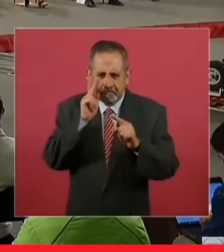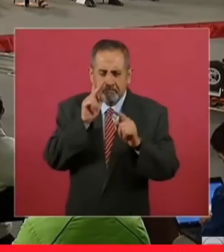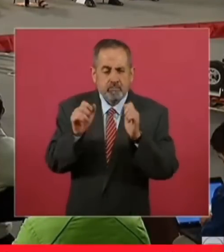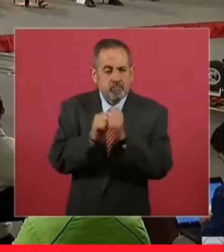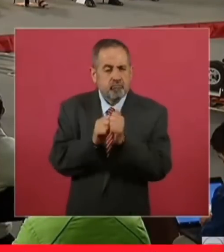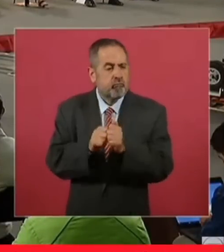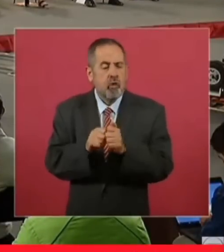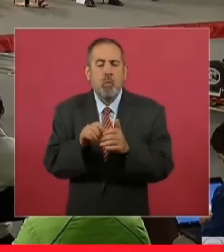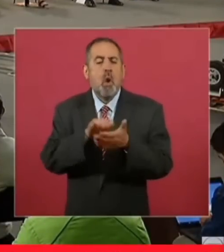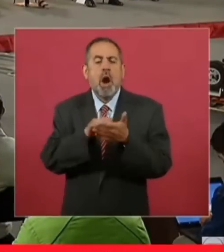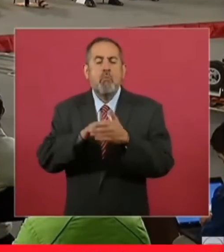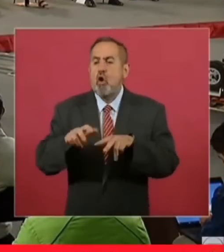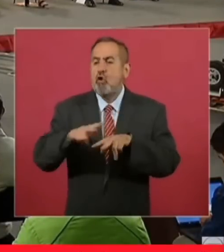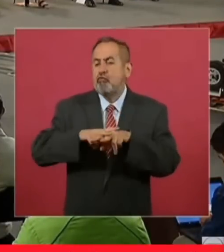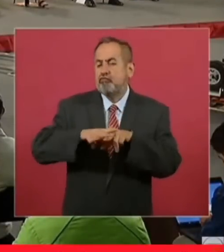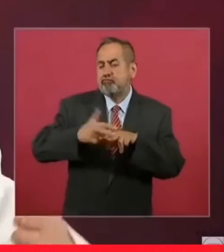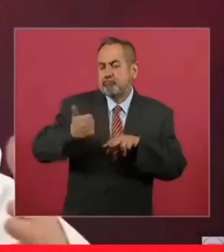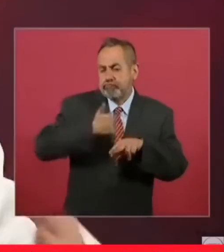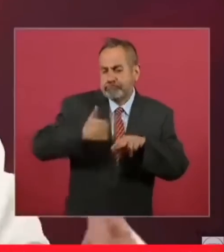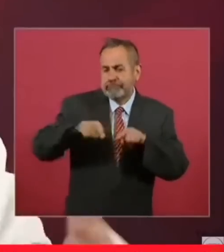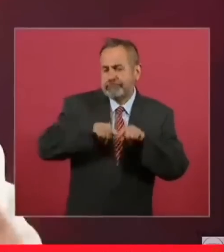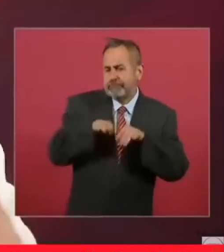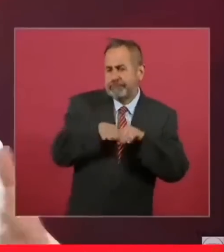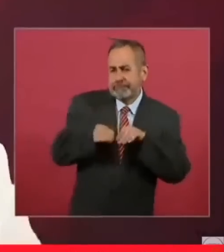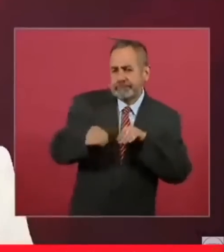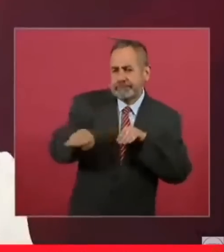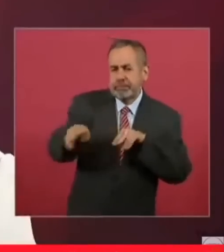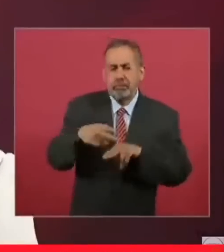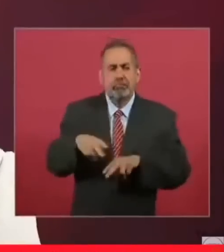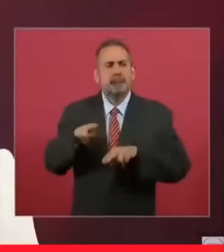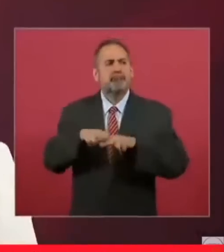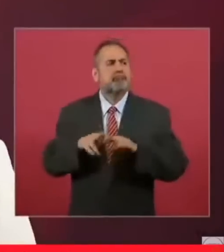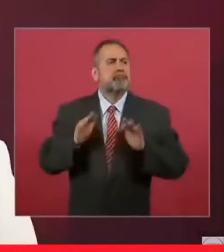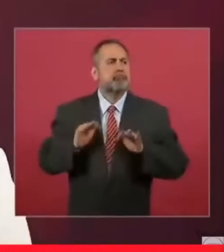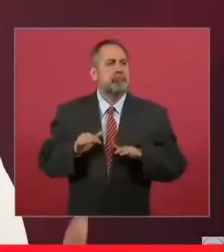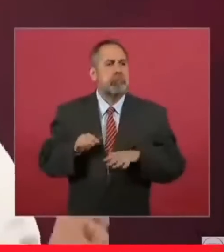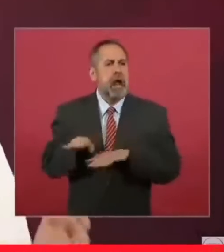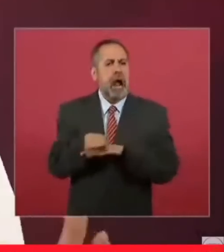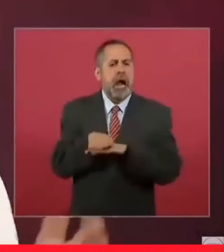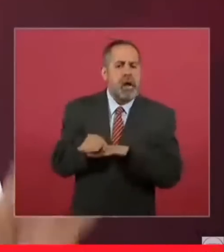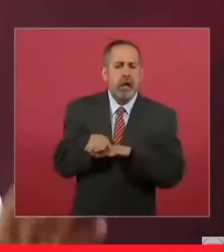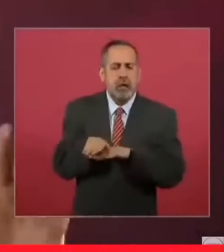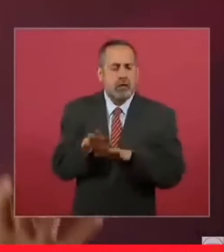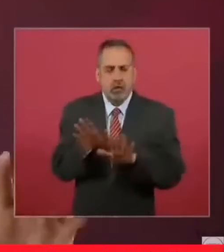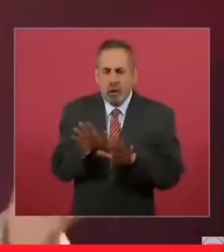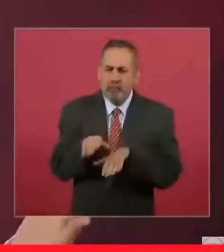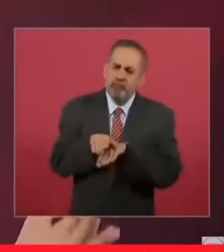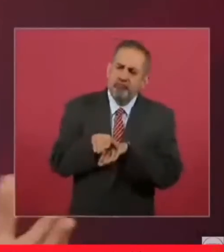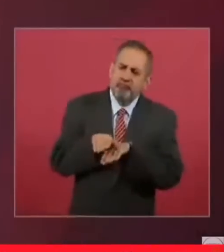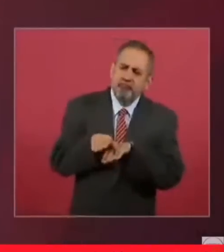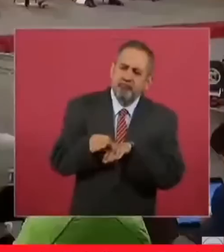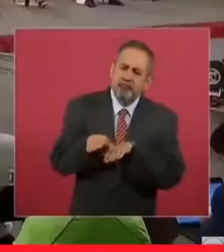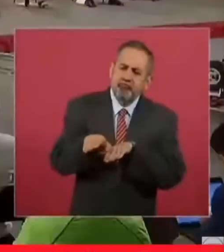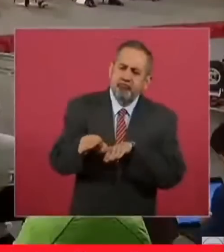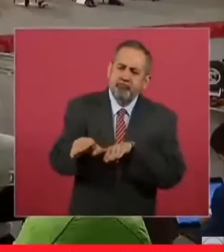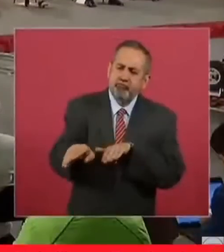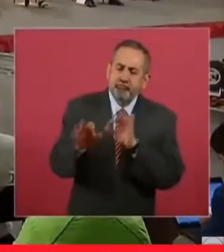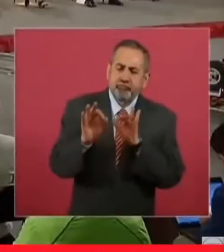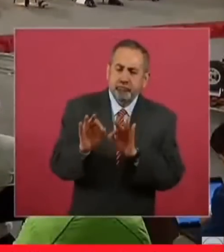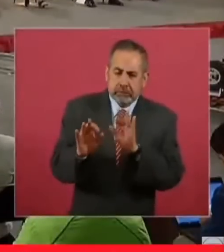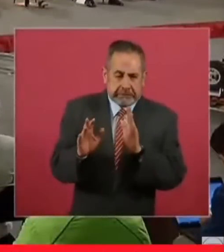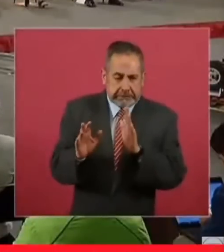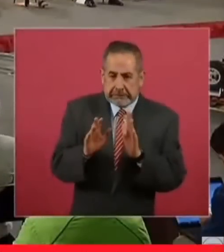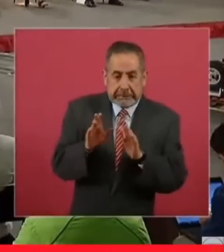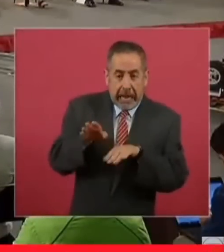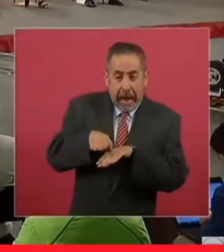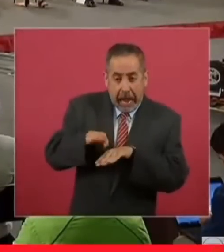y el confort durante la marcha, que efectivamente no haya algún tema de alguna interfaz con la vía donde vayan brincando o que haya que corregir